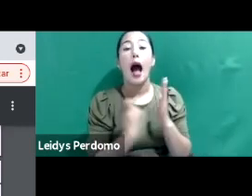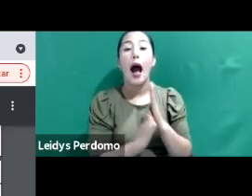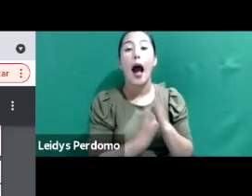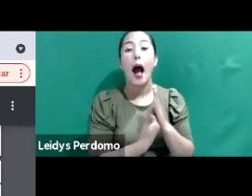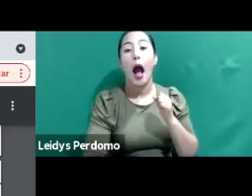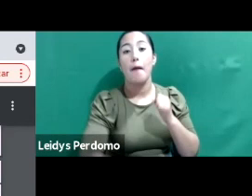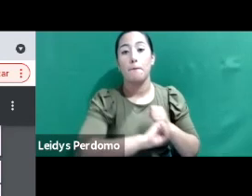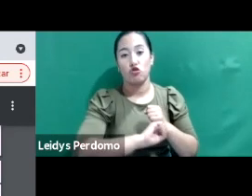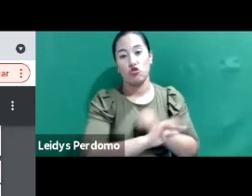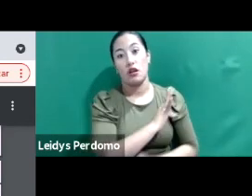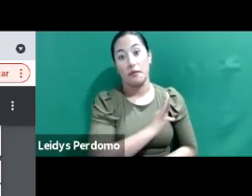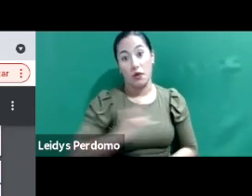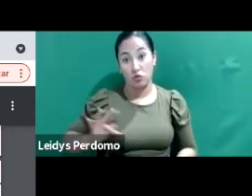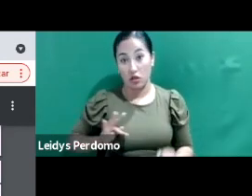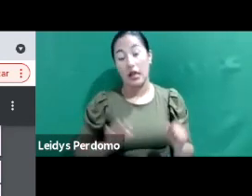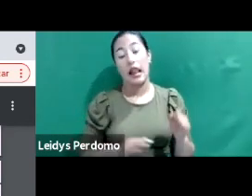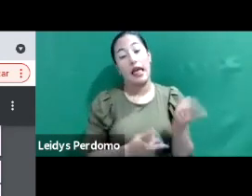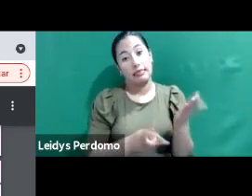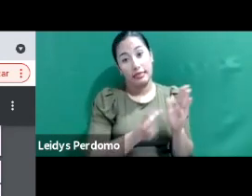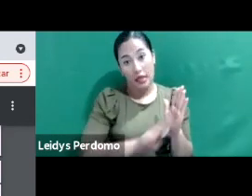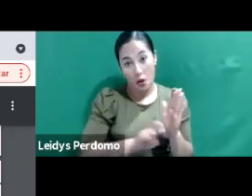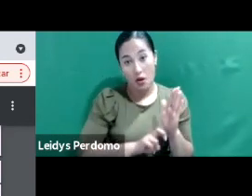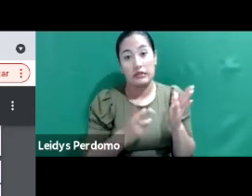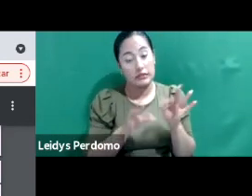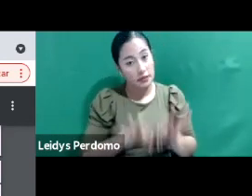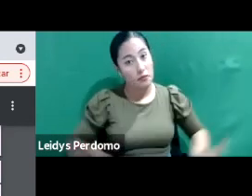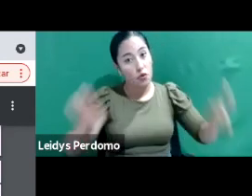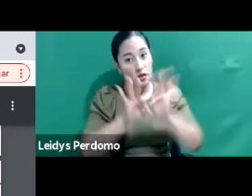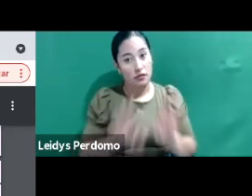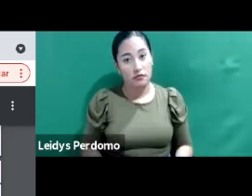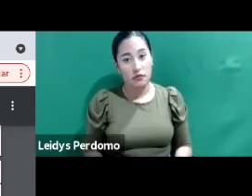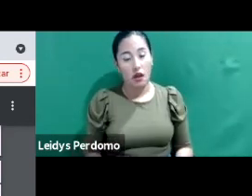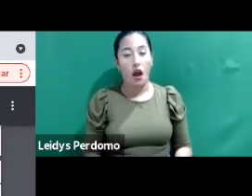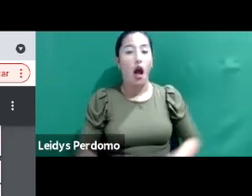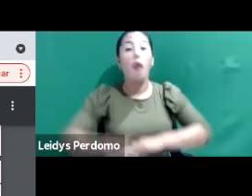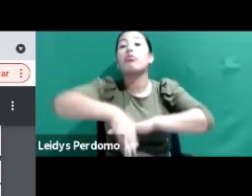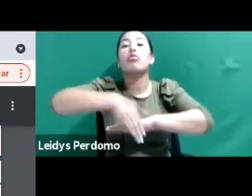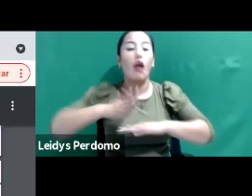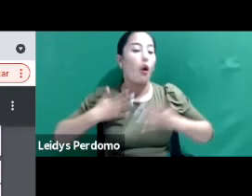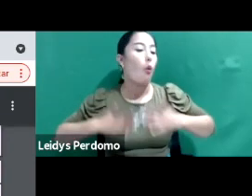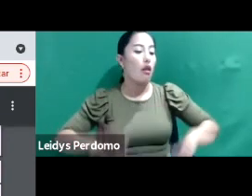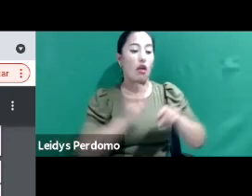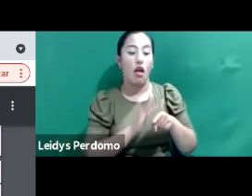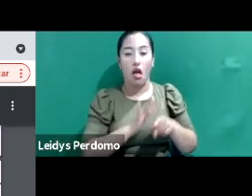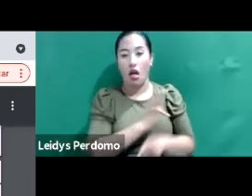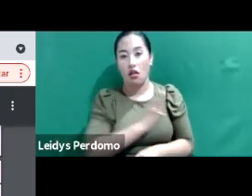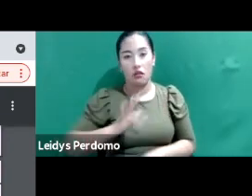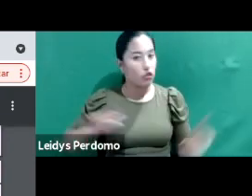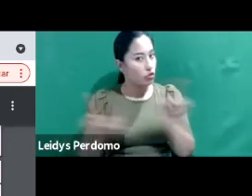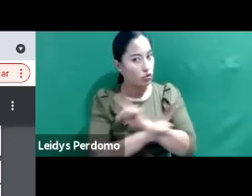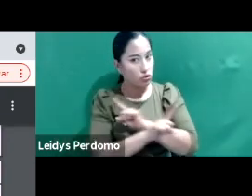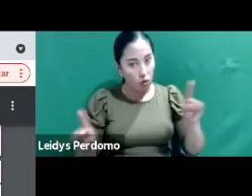que eso se tenga como esa claridad. No trabajamos solamente por objetivos, trabajamos desde una base terapéutica en pro